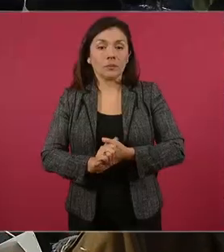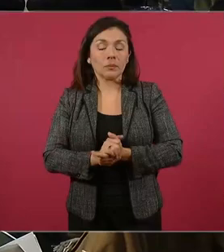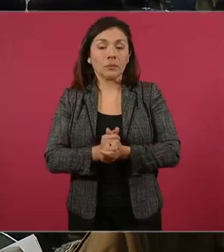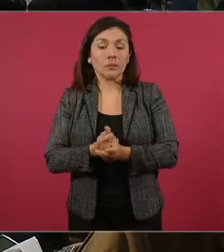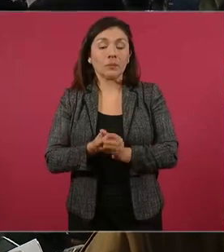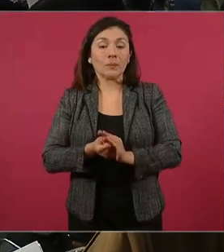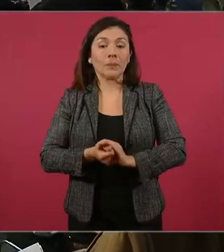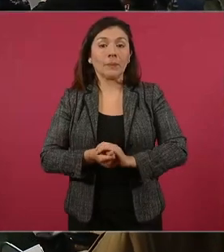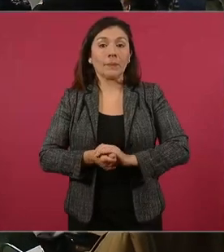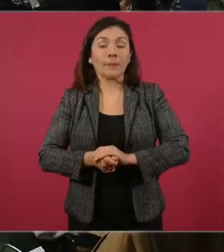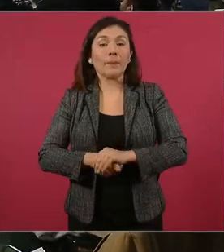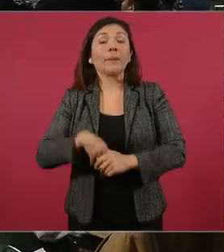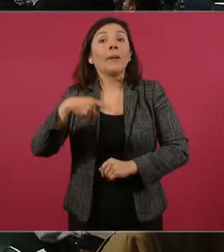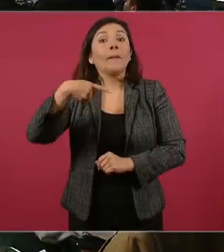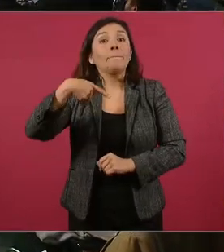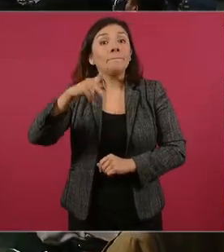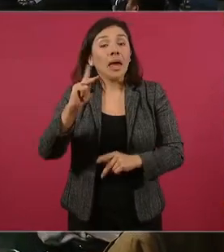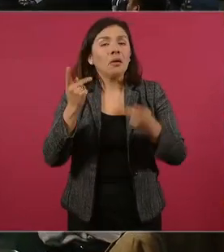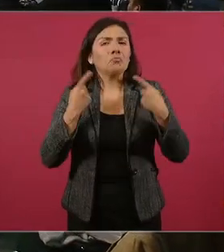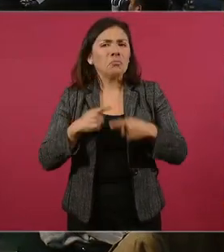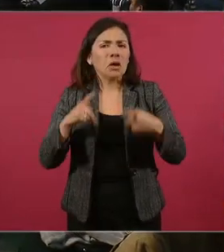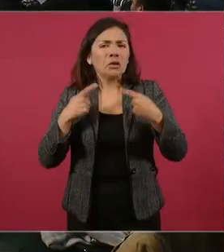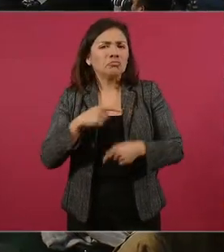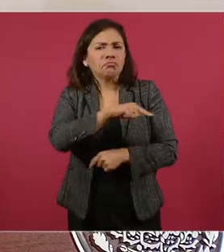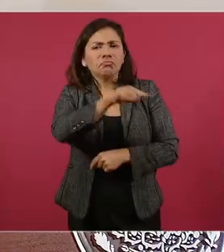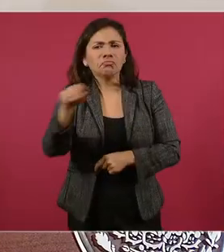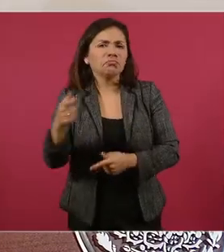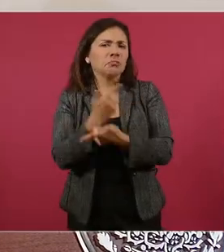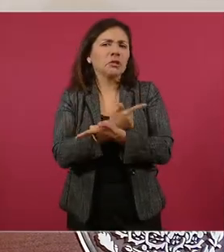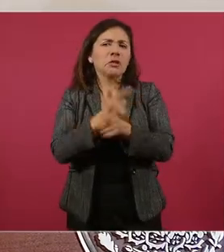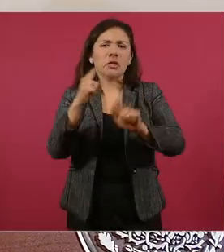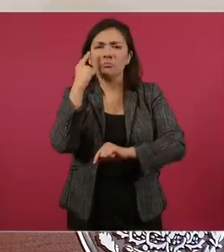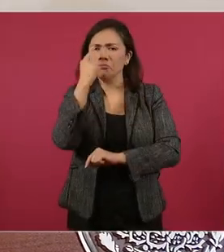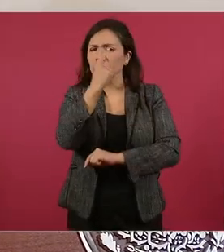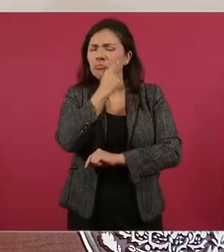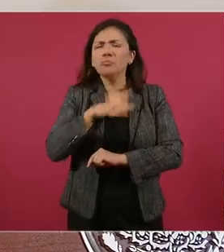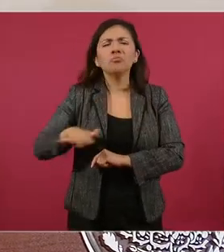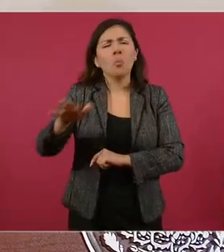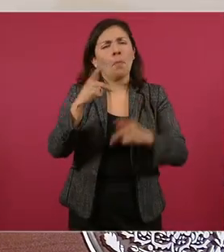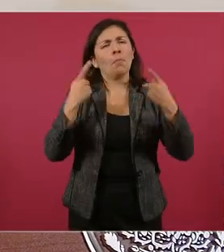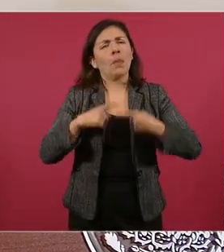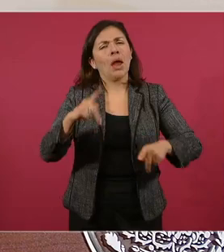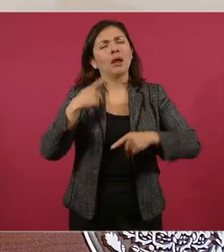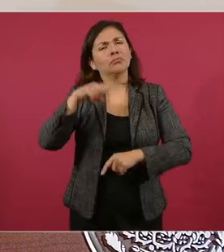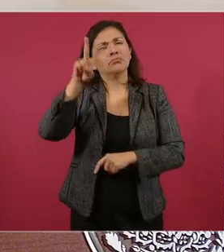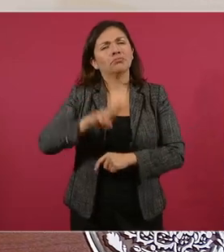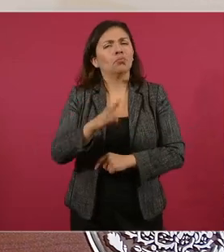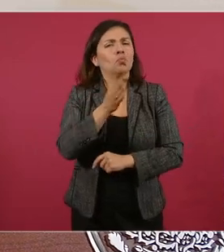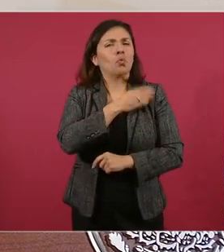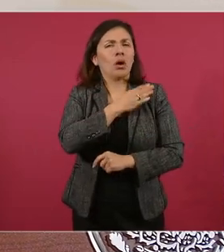Pero la gente es libre y el pueblo es muy bueno.